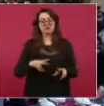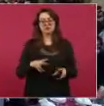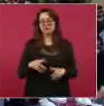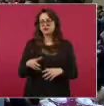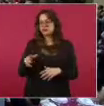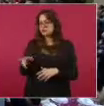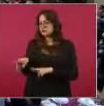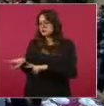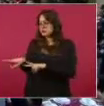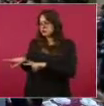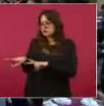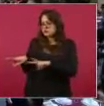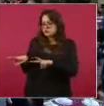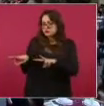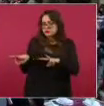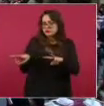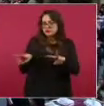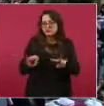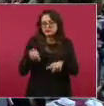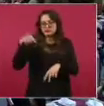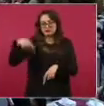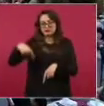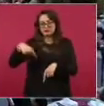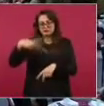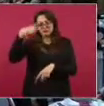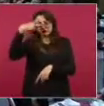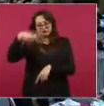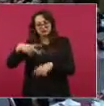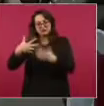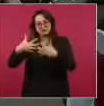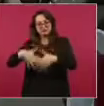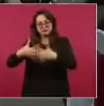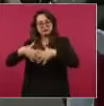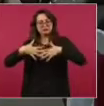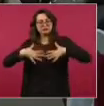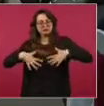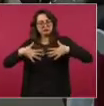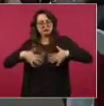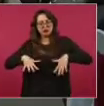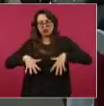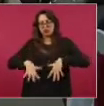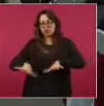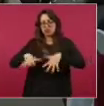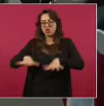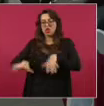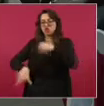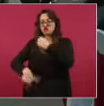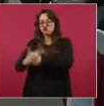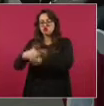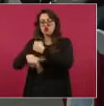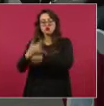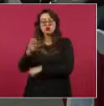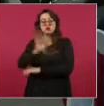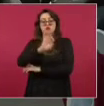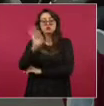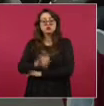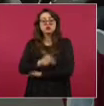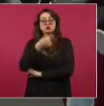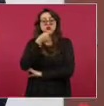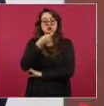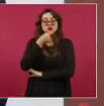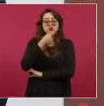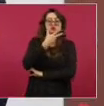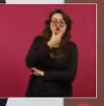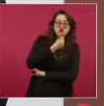calculaba que 12% de los obreros de las fábricas textiles de México eran niños de ambos